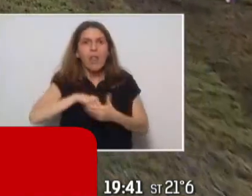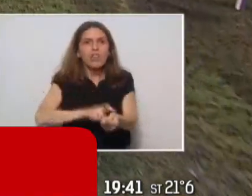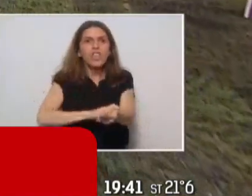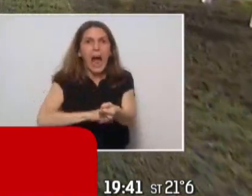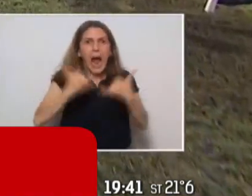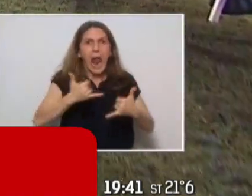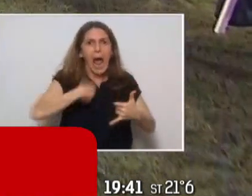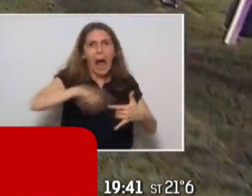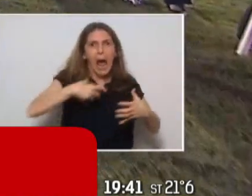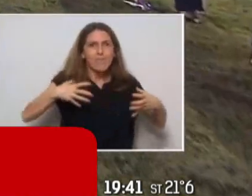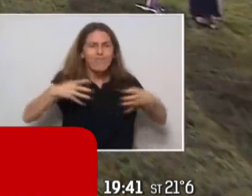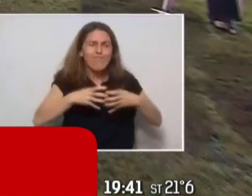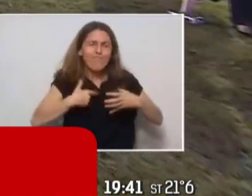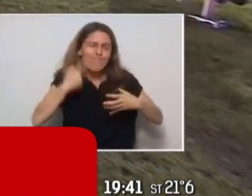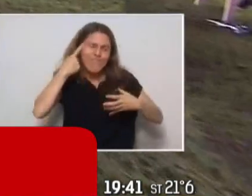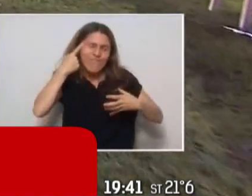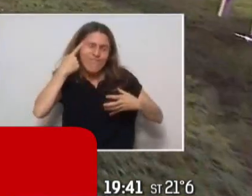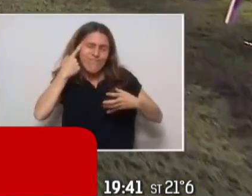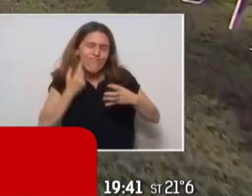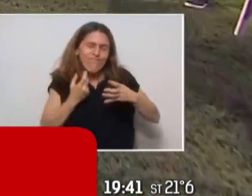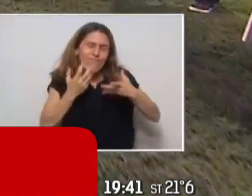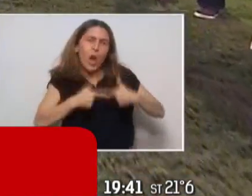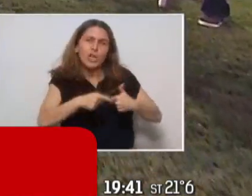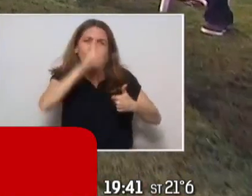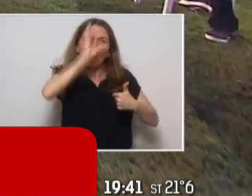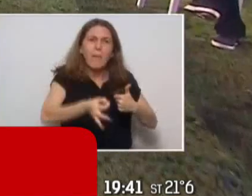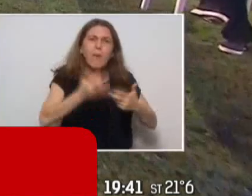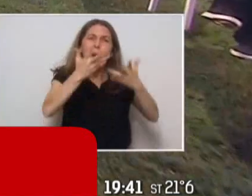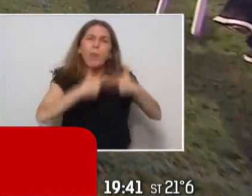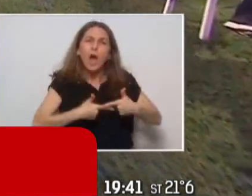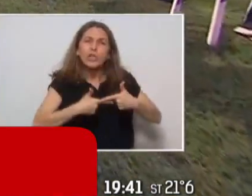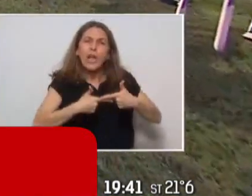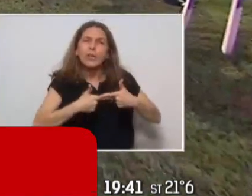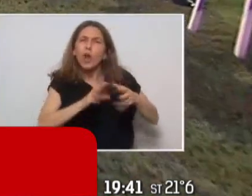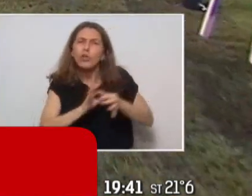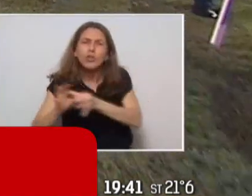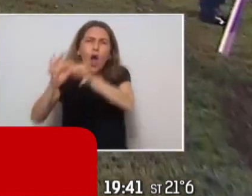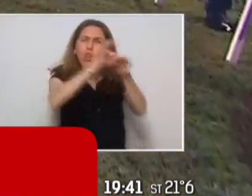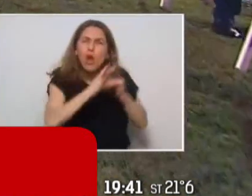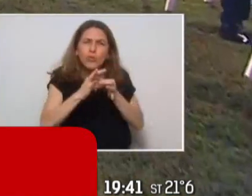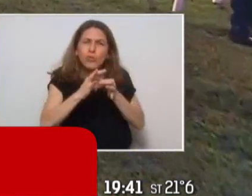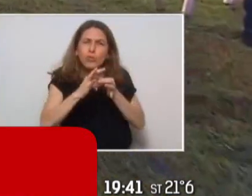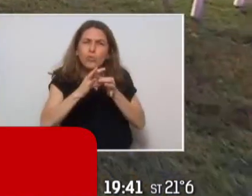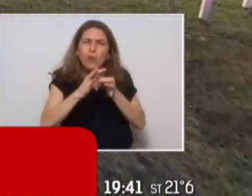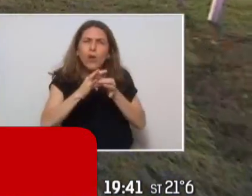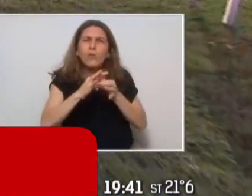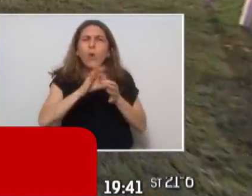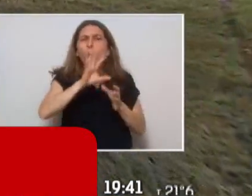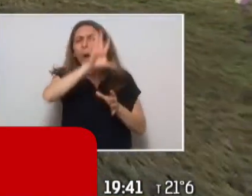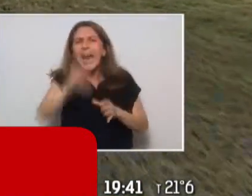entrañas, el proyecto. El proyecto es un proyecto integrador, es un proyecto